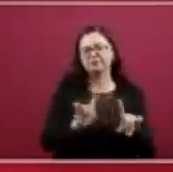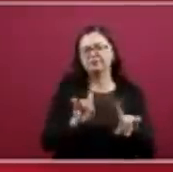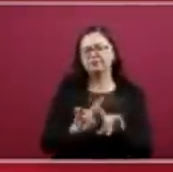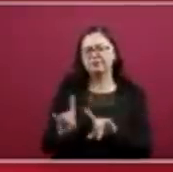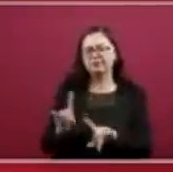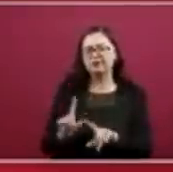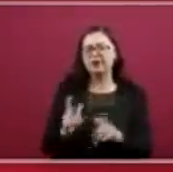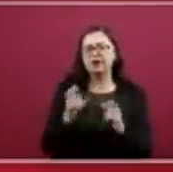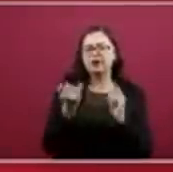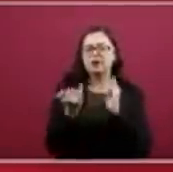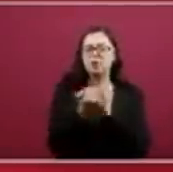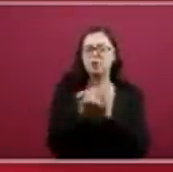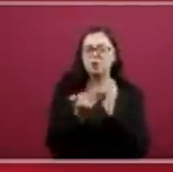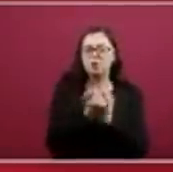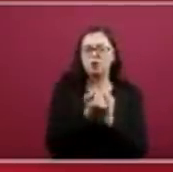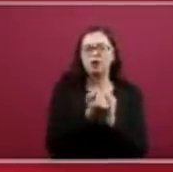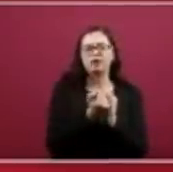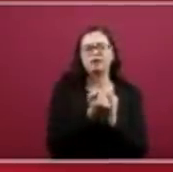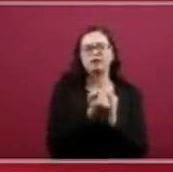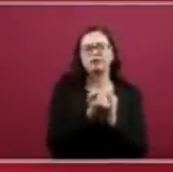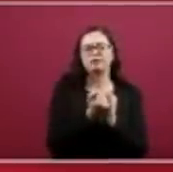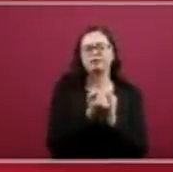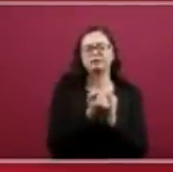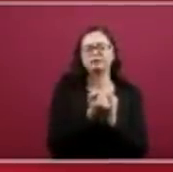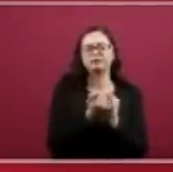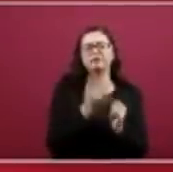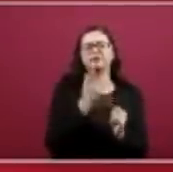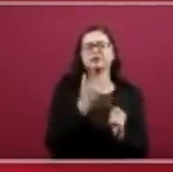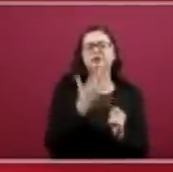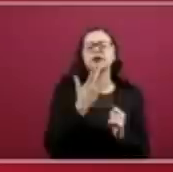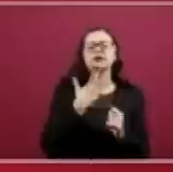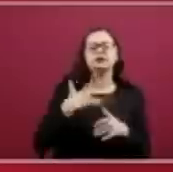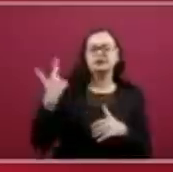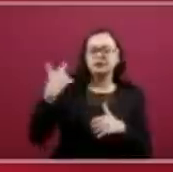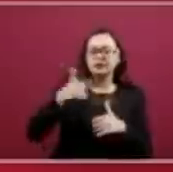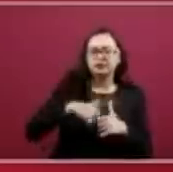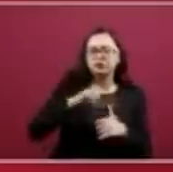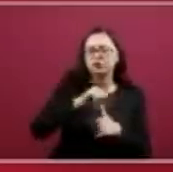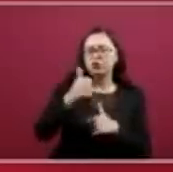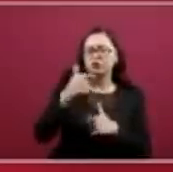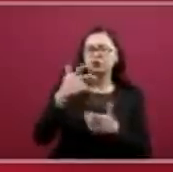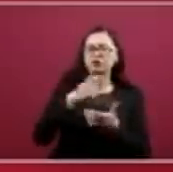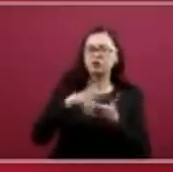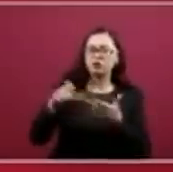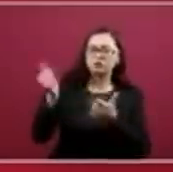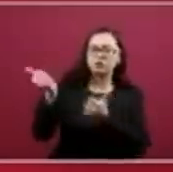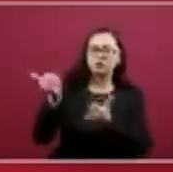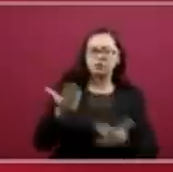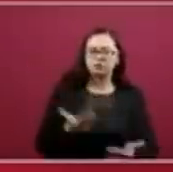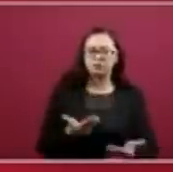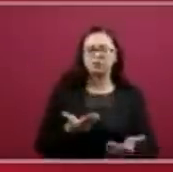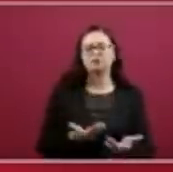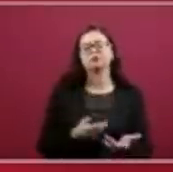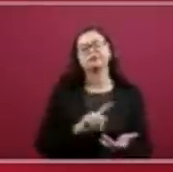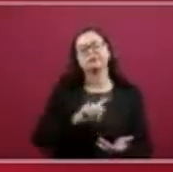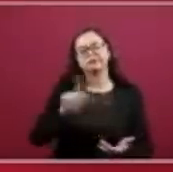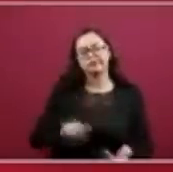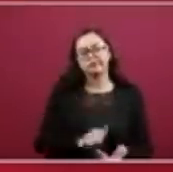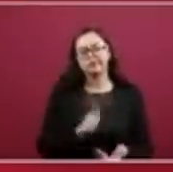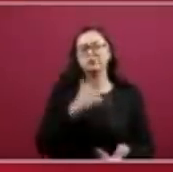la compra de gasolinas, de la distribución